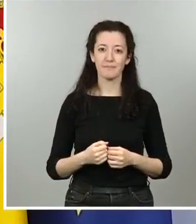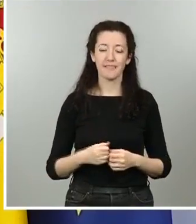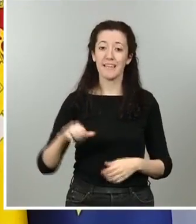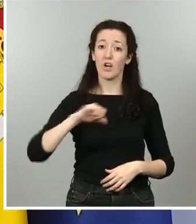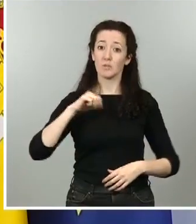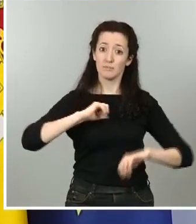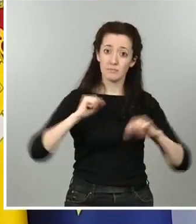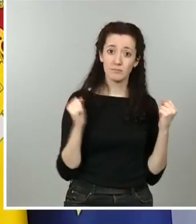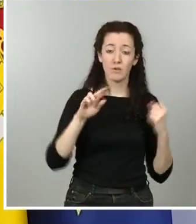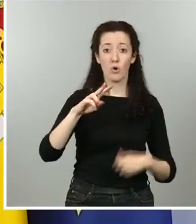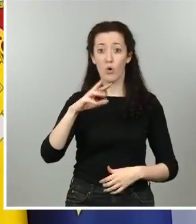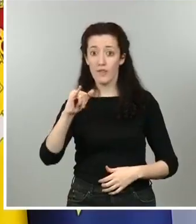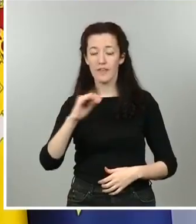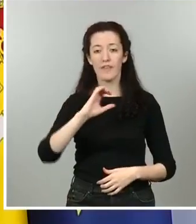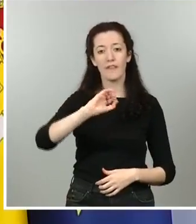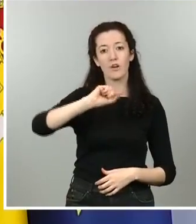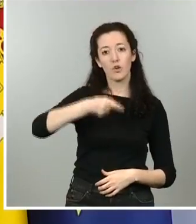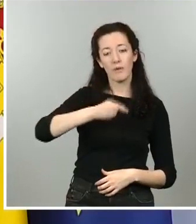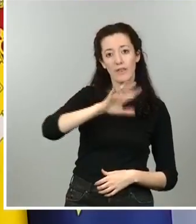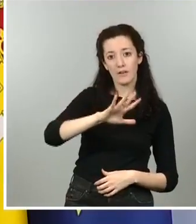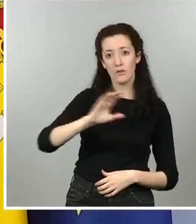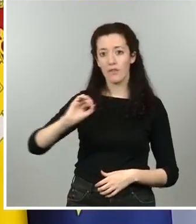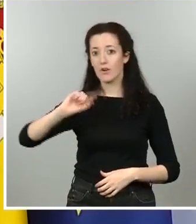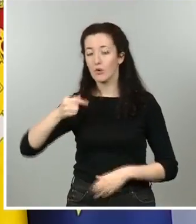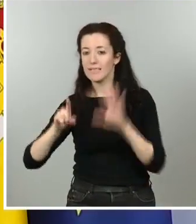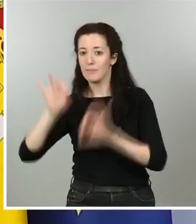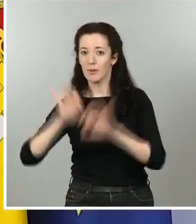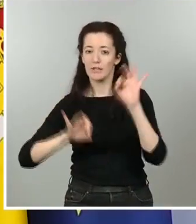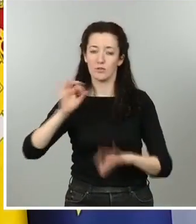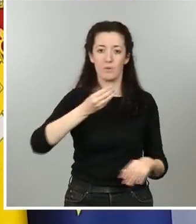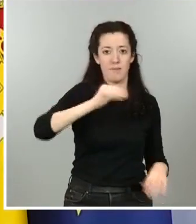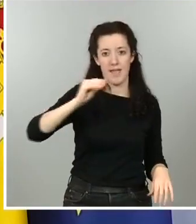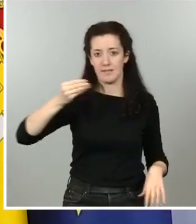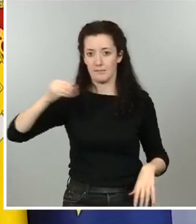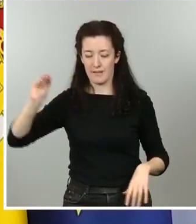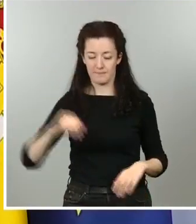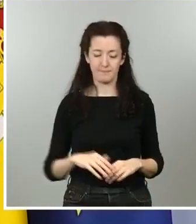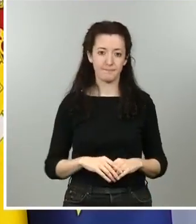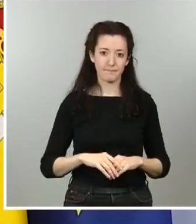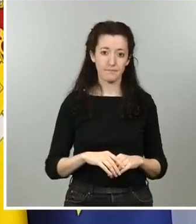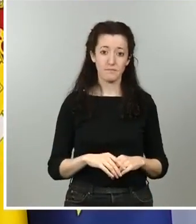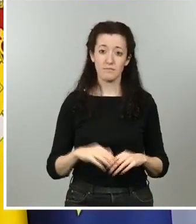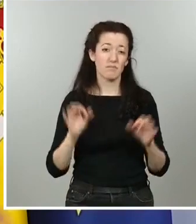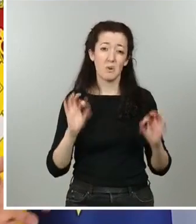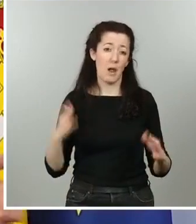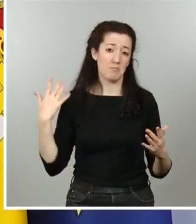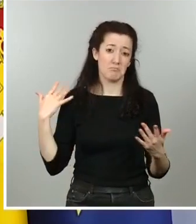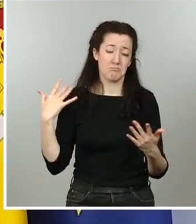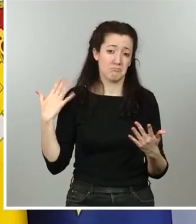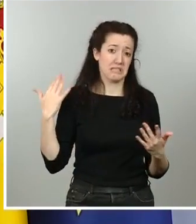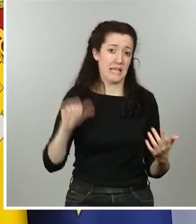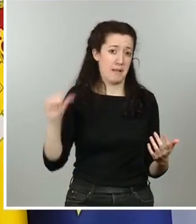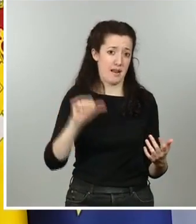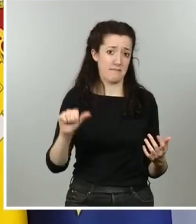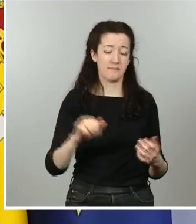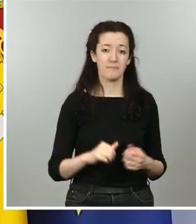UCIs del 0,5 y el 0,6% respectivamente, los incrementos, por tanto, de la línea de lo que hemos venido conociendo esta última semana, y hemos de